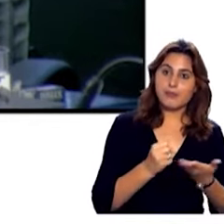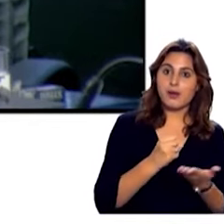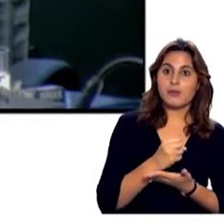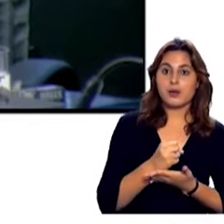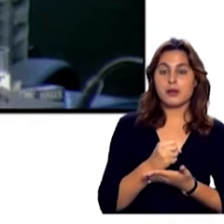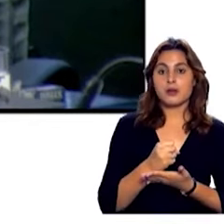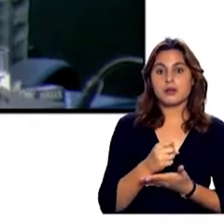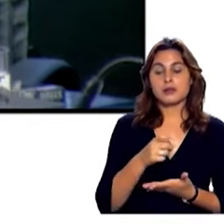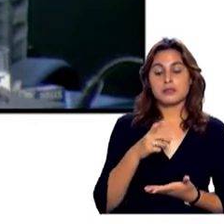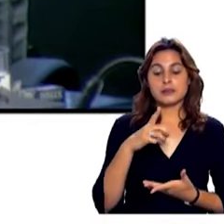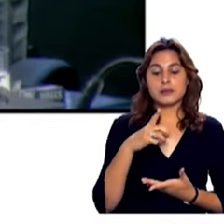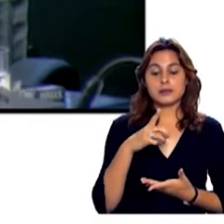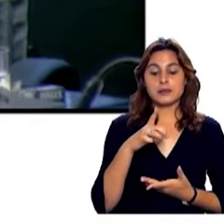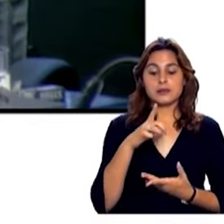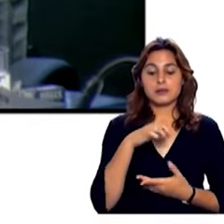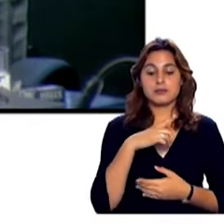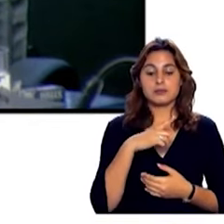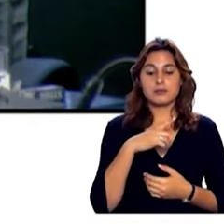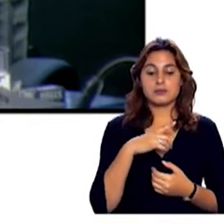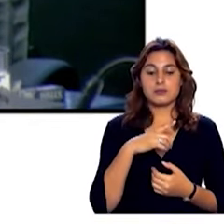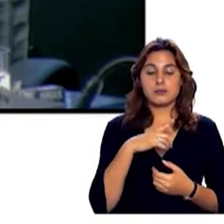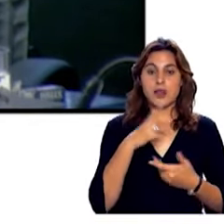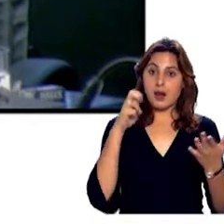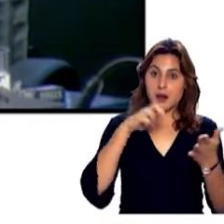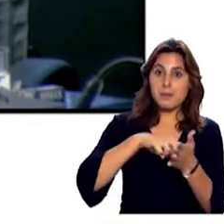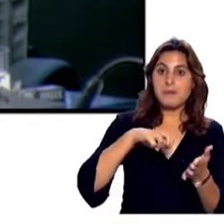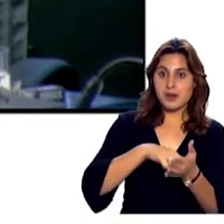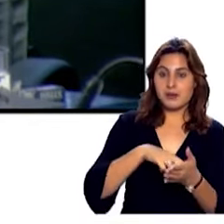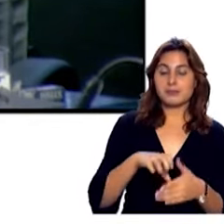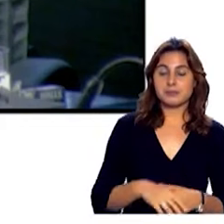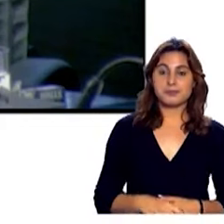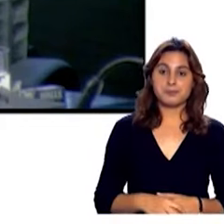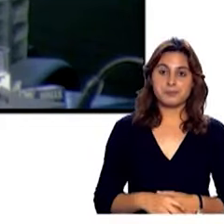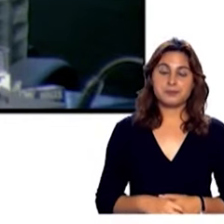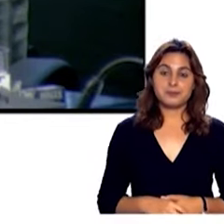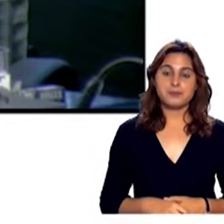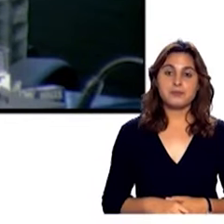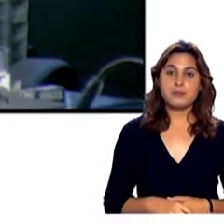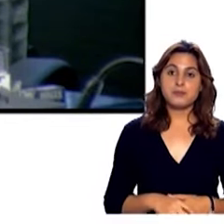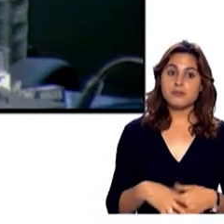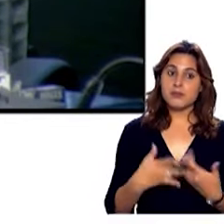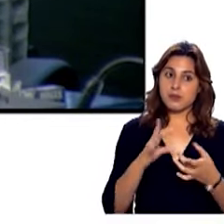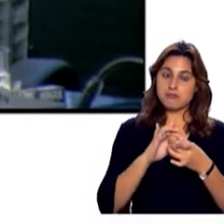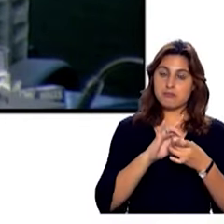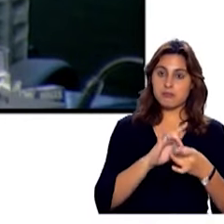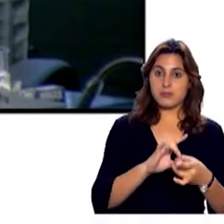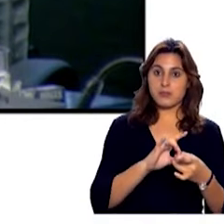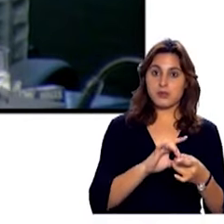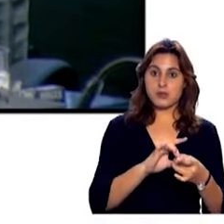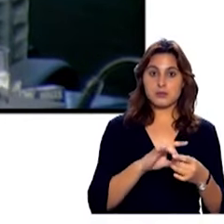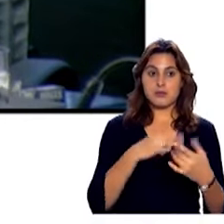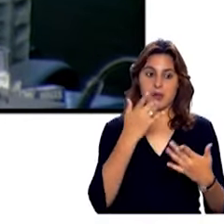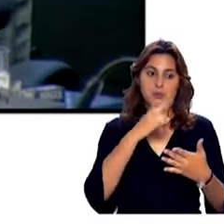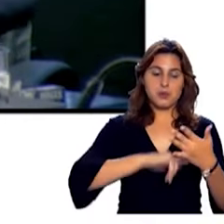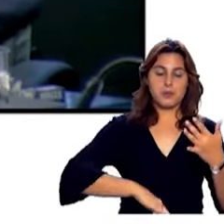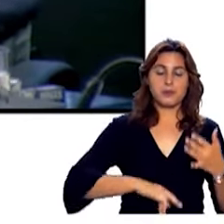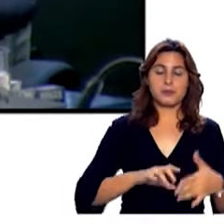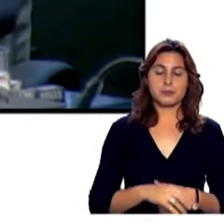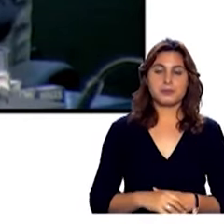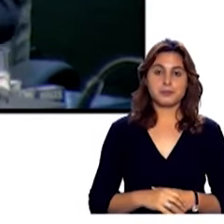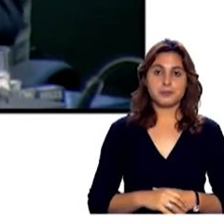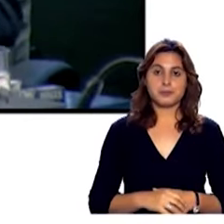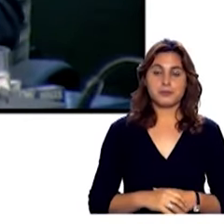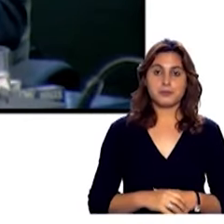incluso de pruebas contradictorias en segundo lugar quebrantamiento de forma le de enjuiciamiento